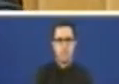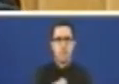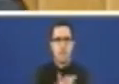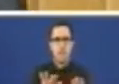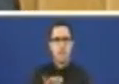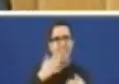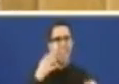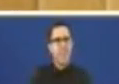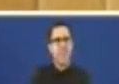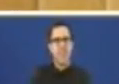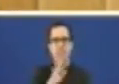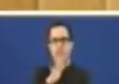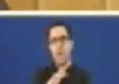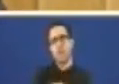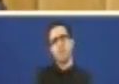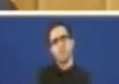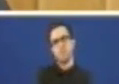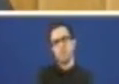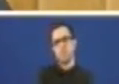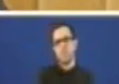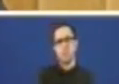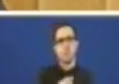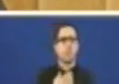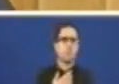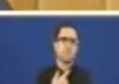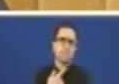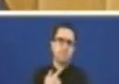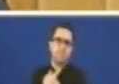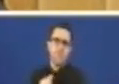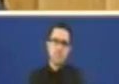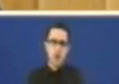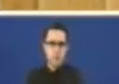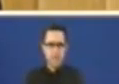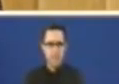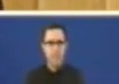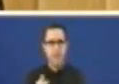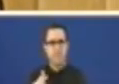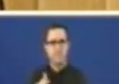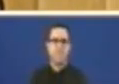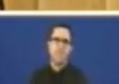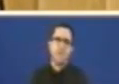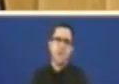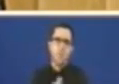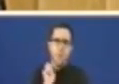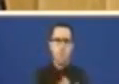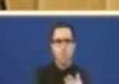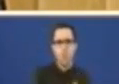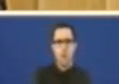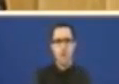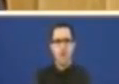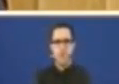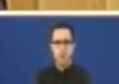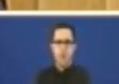explicación da iniciativa no relativa a comercialización, que é unha comercialización agresiva, nos entendemos que abusiva e, por certo,